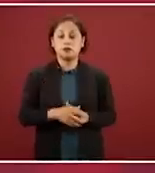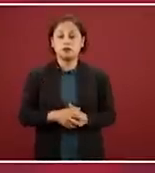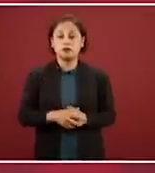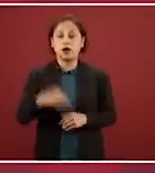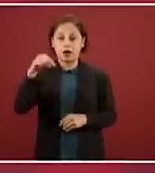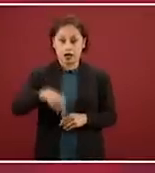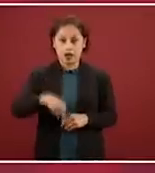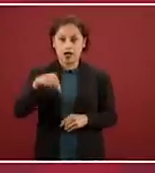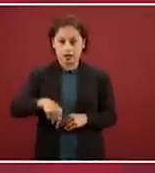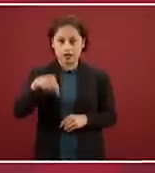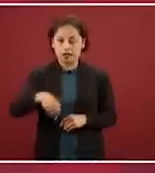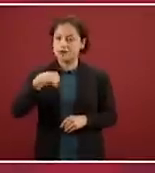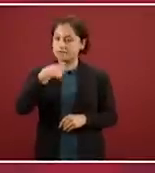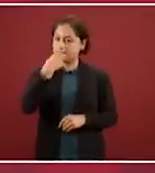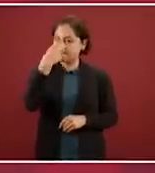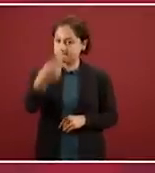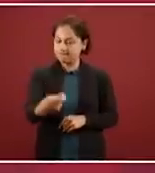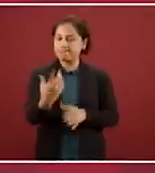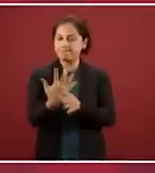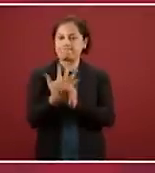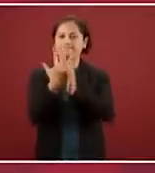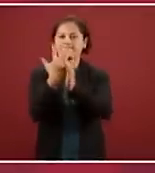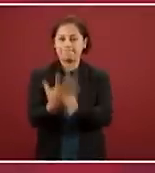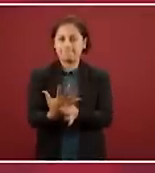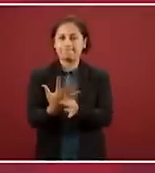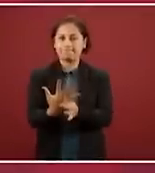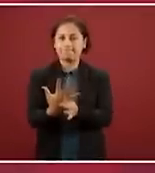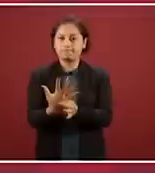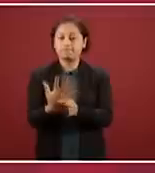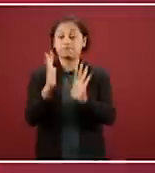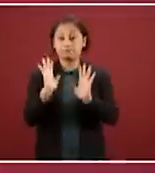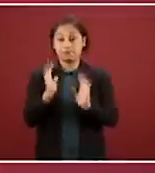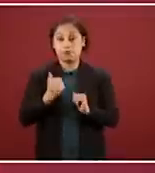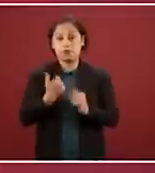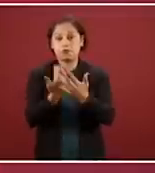es cierto, estoy esperando todavía que algunos ofrezcan disculpas,